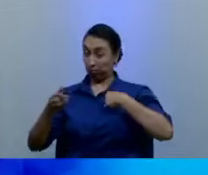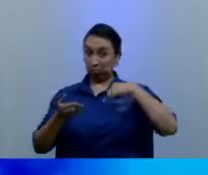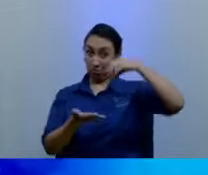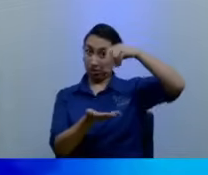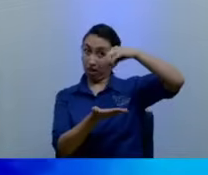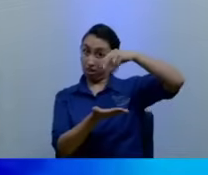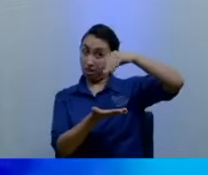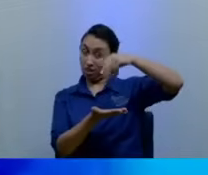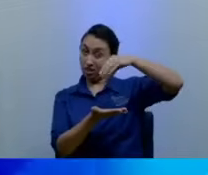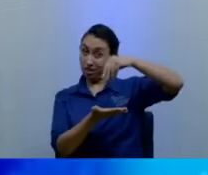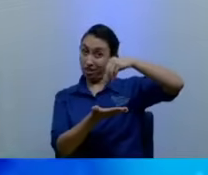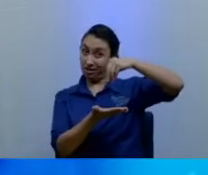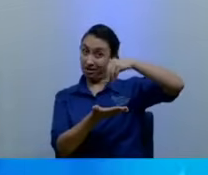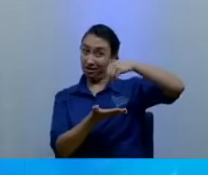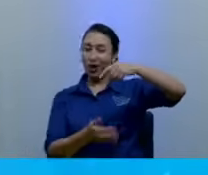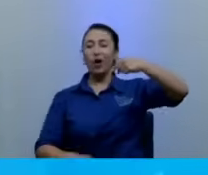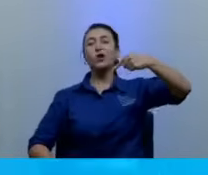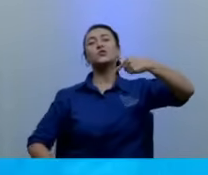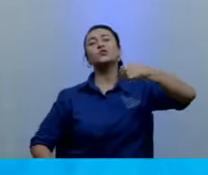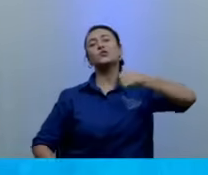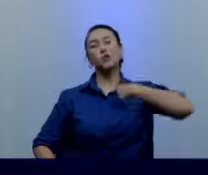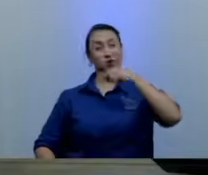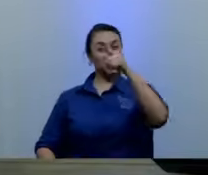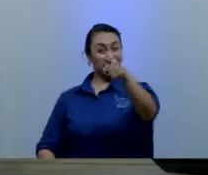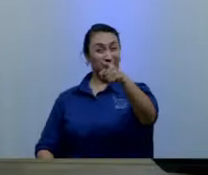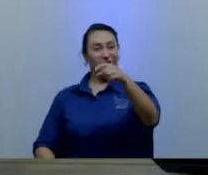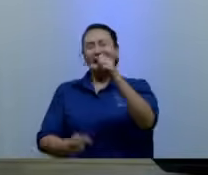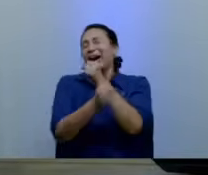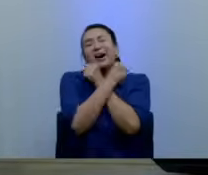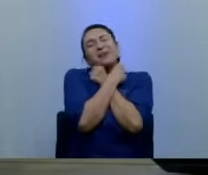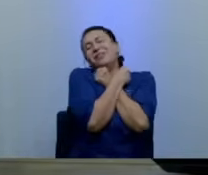es, yo soy puro amor.